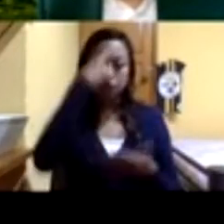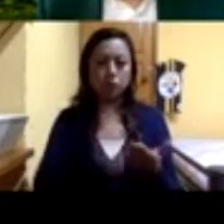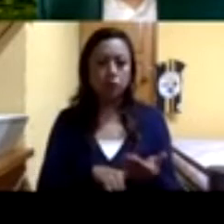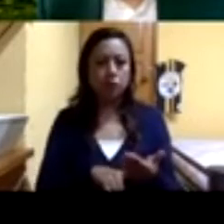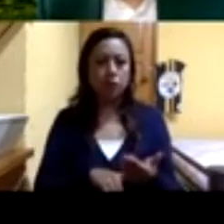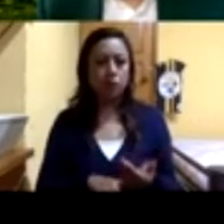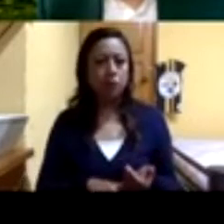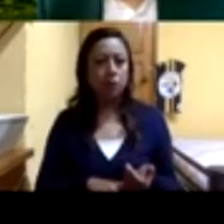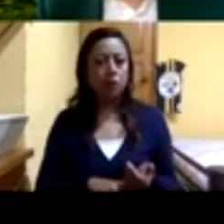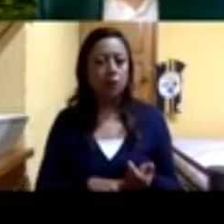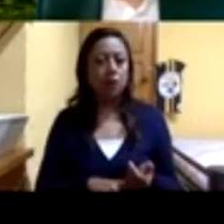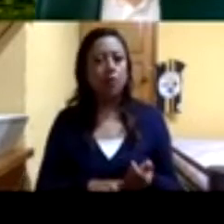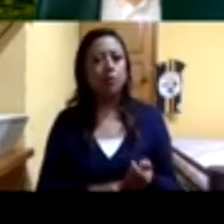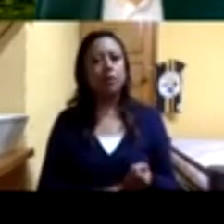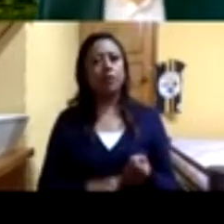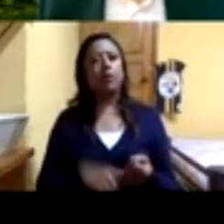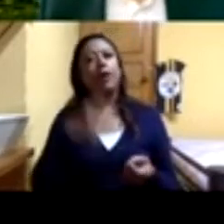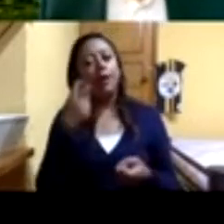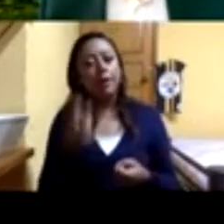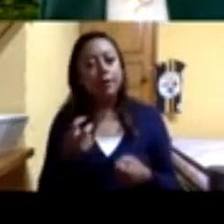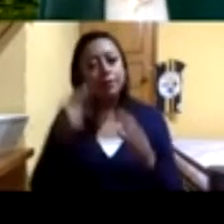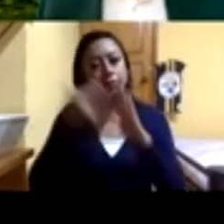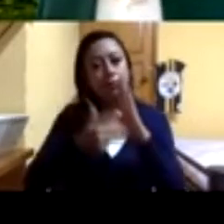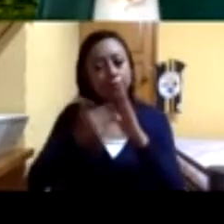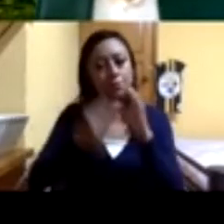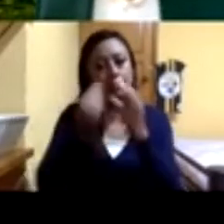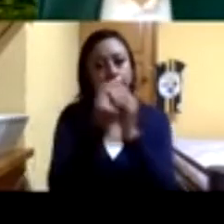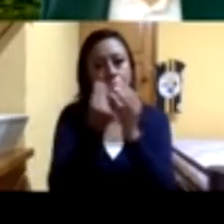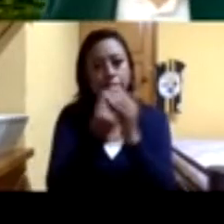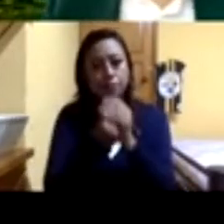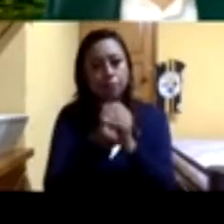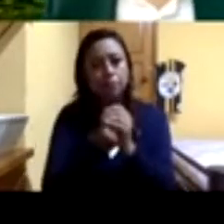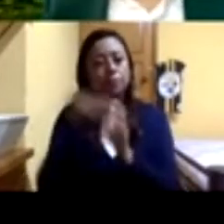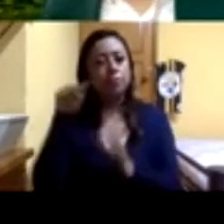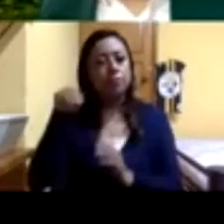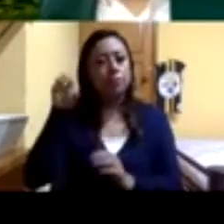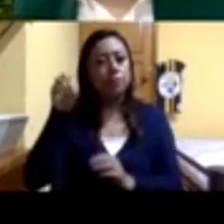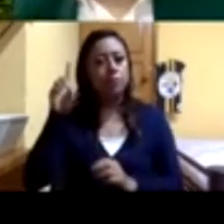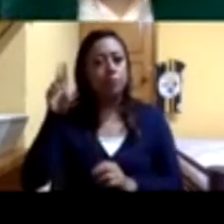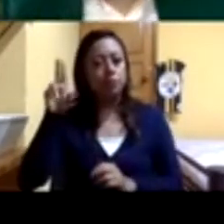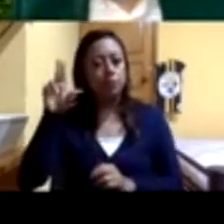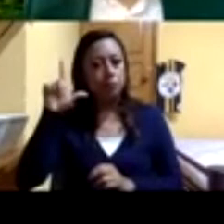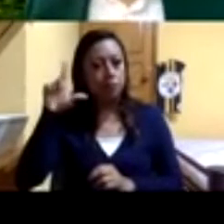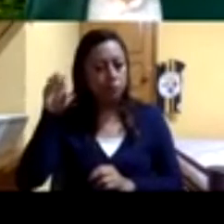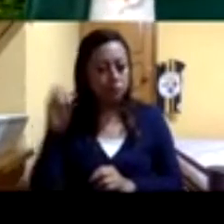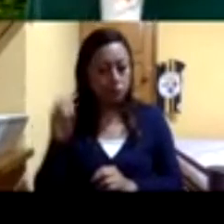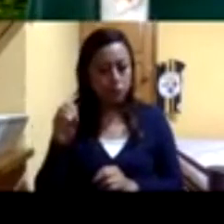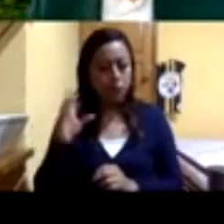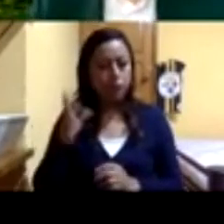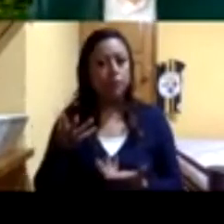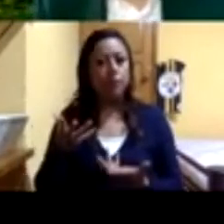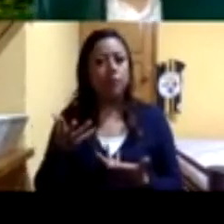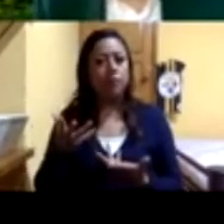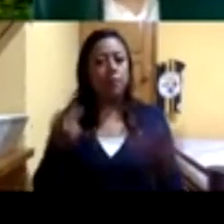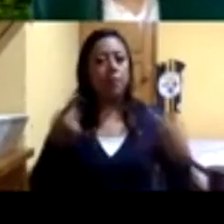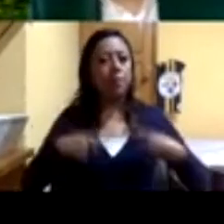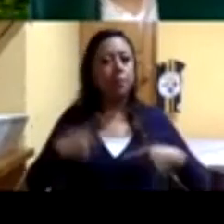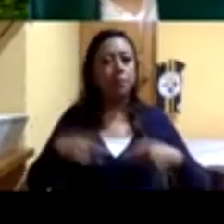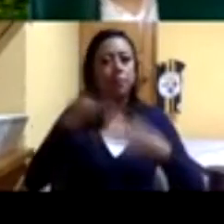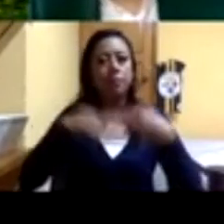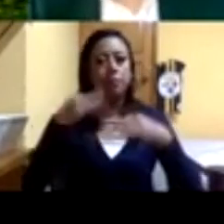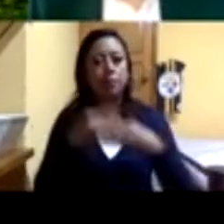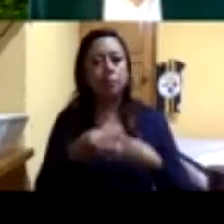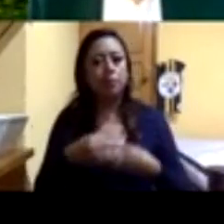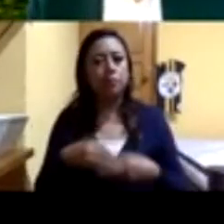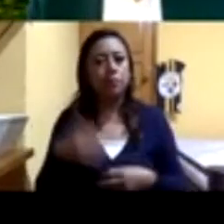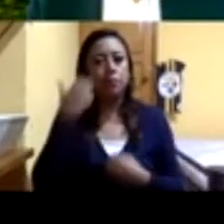estos talleres, estos módulos donde los ciudadanos, además de recibir